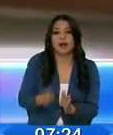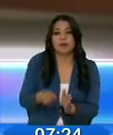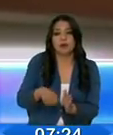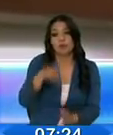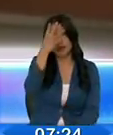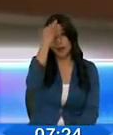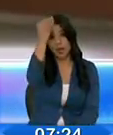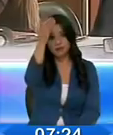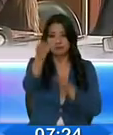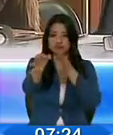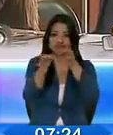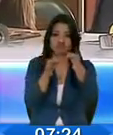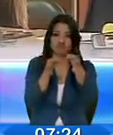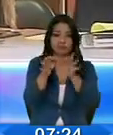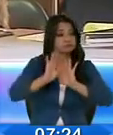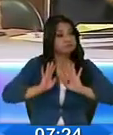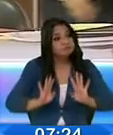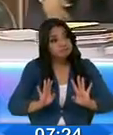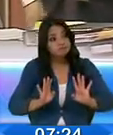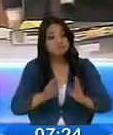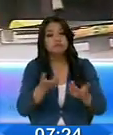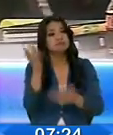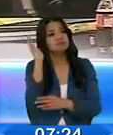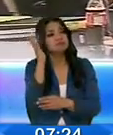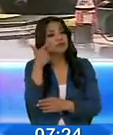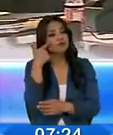de Glass, interpretó de otra forma la